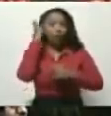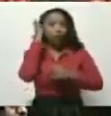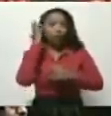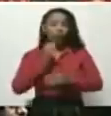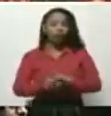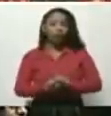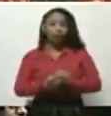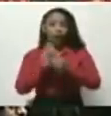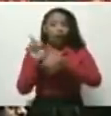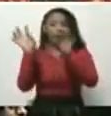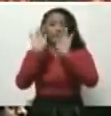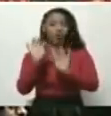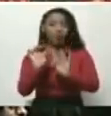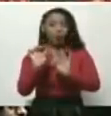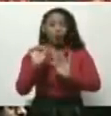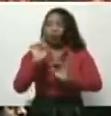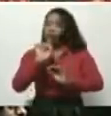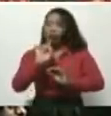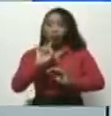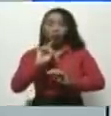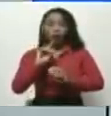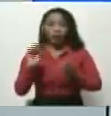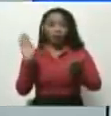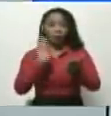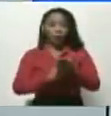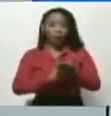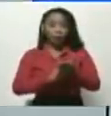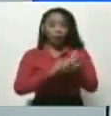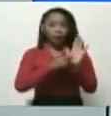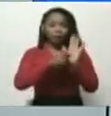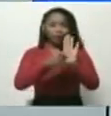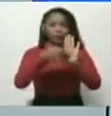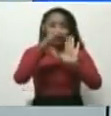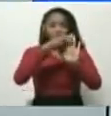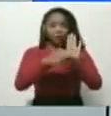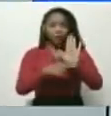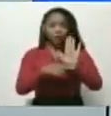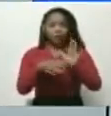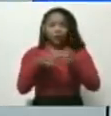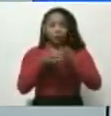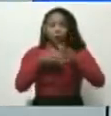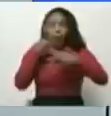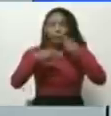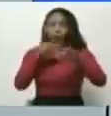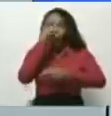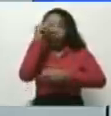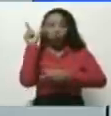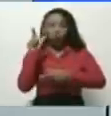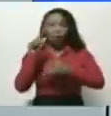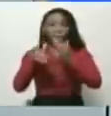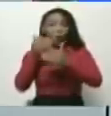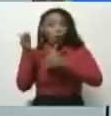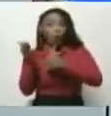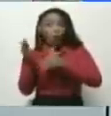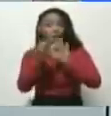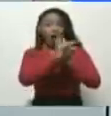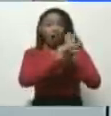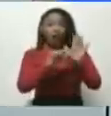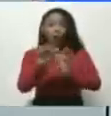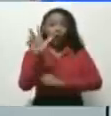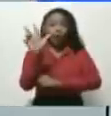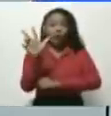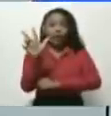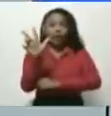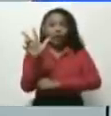no es lo que ponen los estatutos del partido. Y entonces, por otro lado, artículo 3, las y